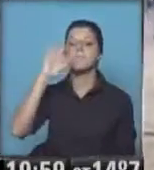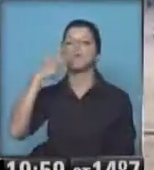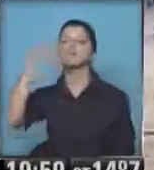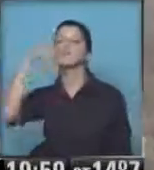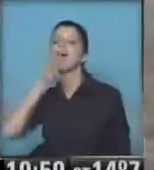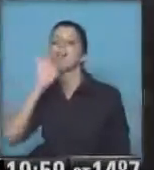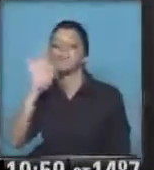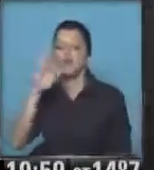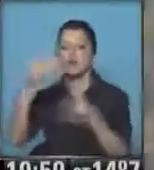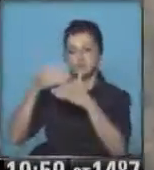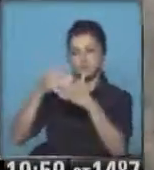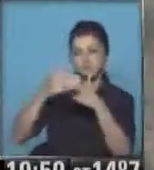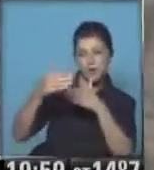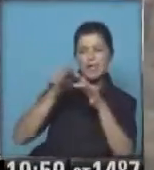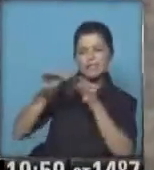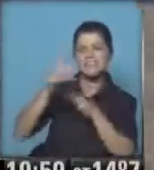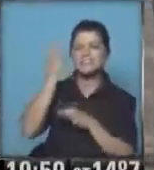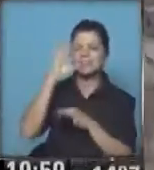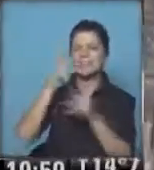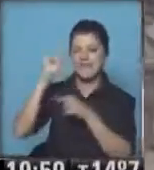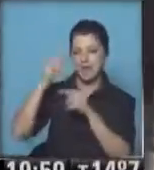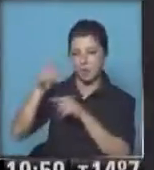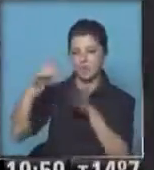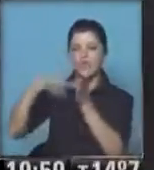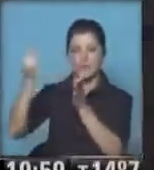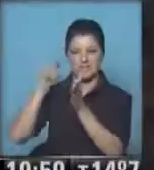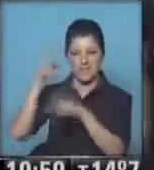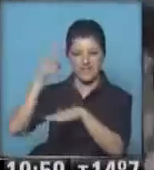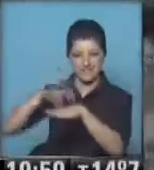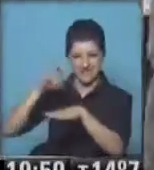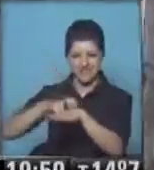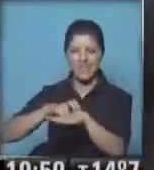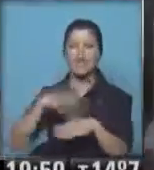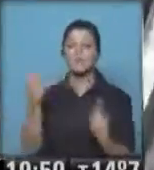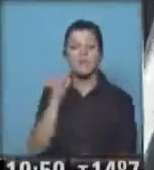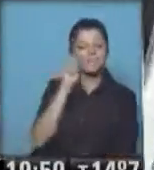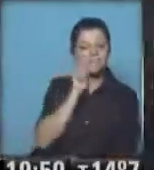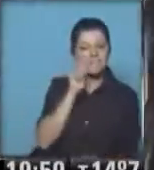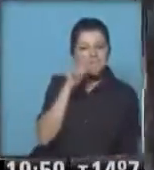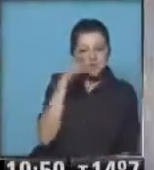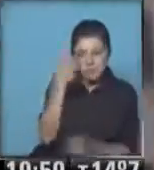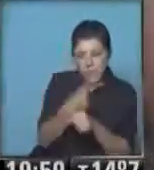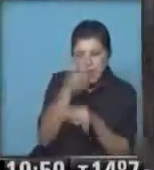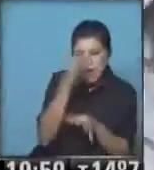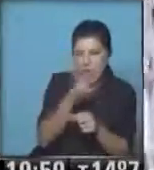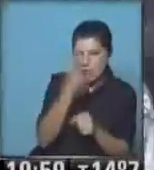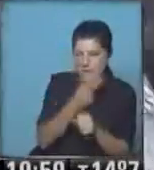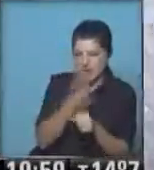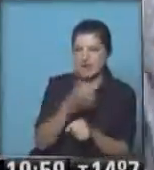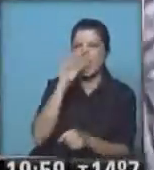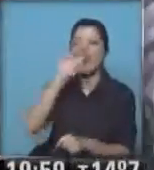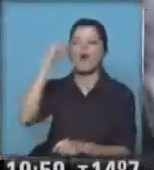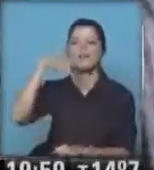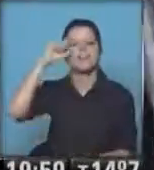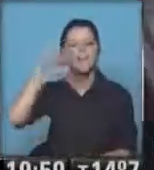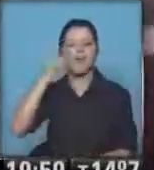kilómetros de Salta capital, para visitar, ya convertido en presidente, a su escuela primaria Julio Cornejo, a la cual